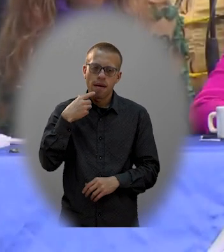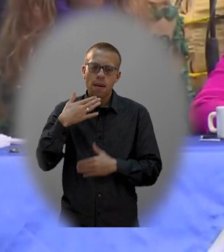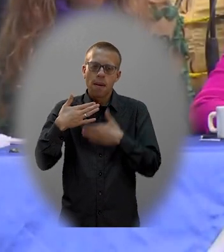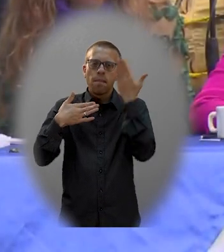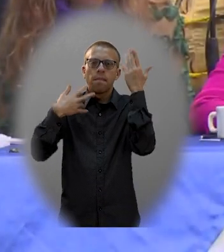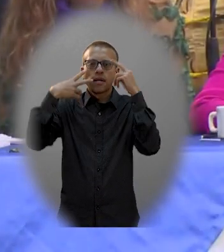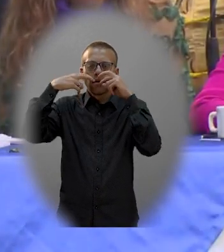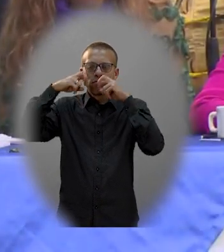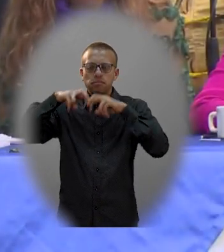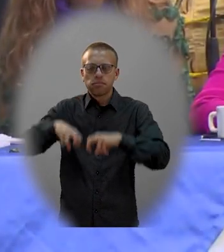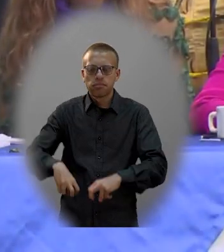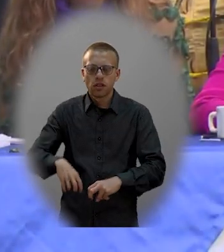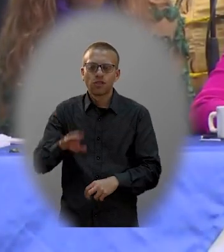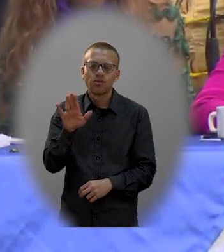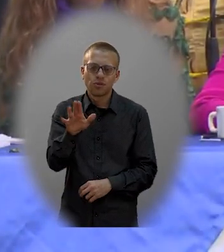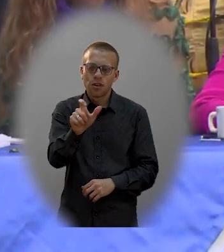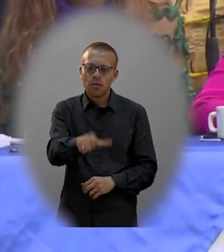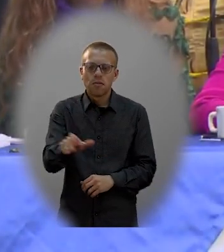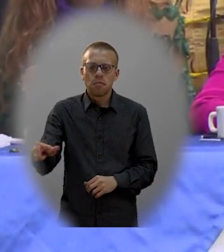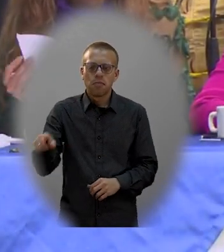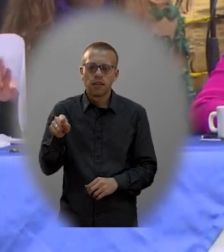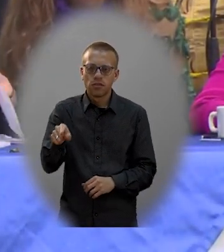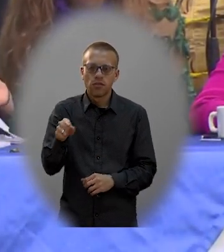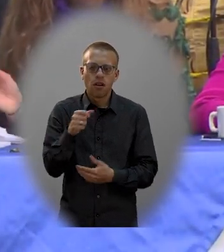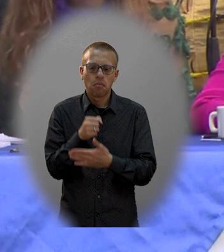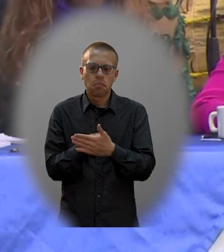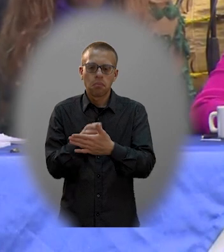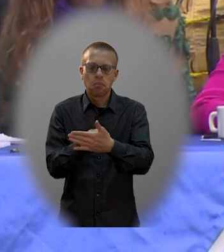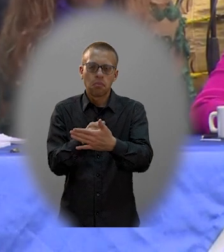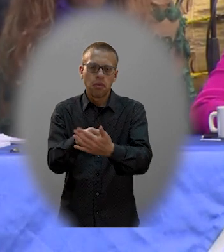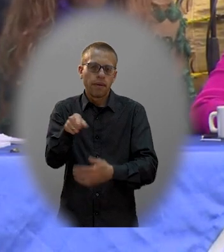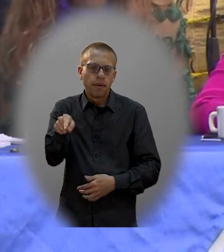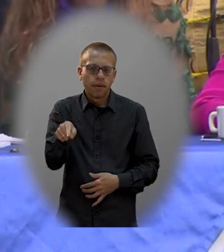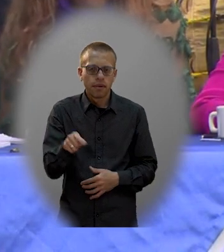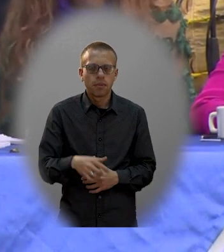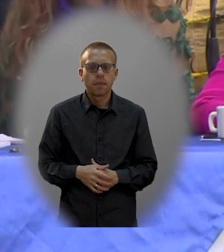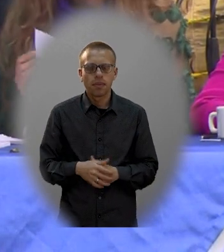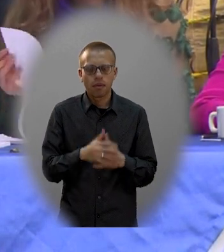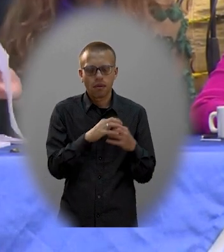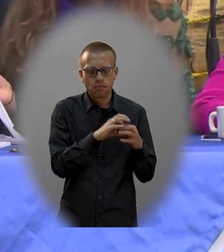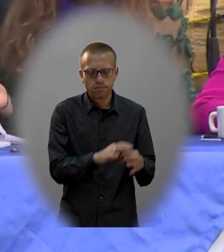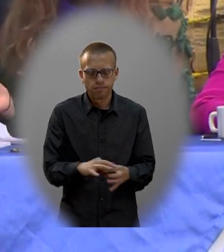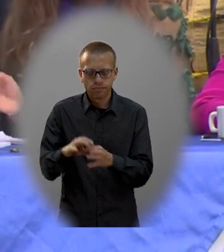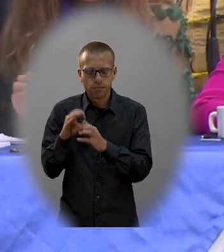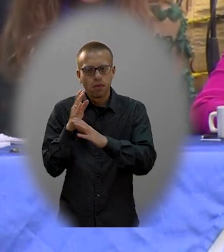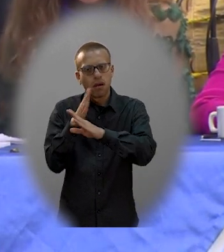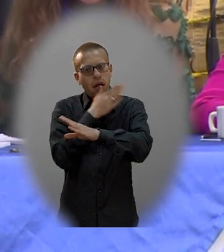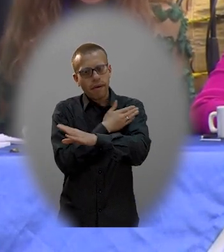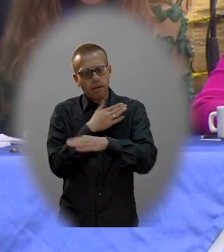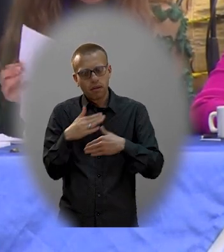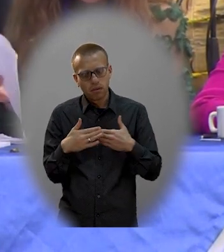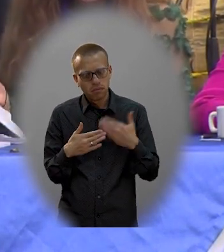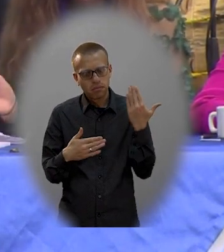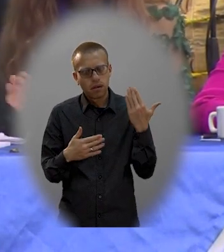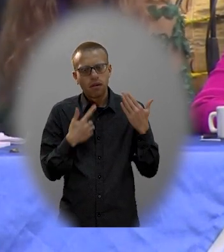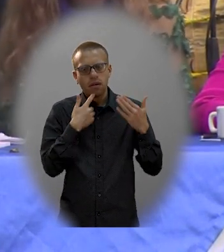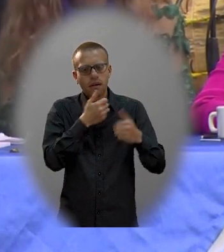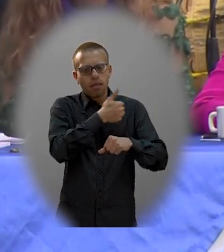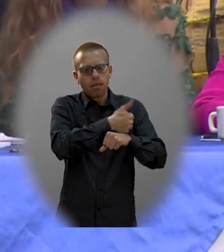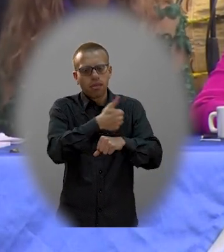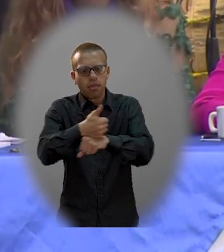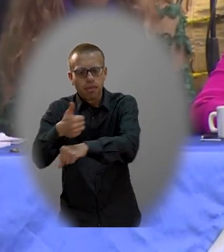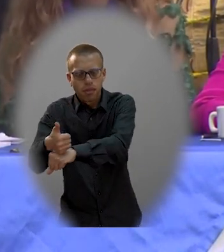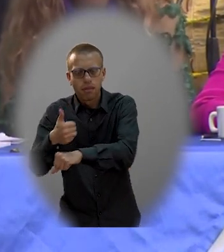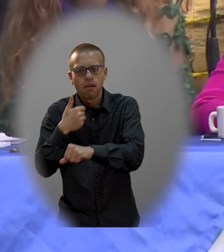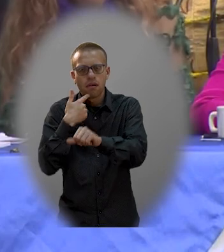investigación a las personas que lo promuevan. Esto conectándolo con lo que decíamos al principio de que tanto directivas como